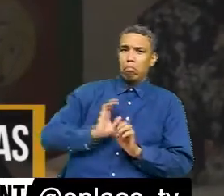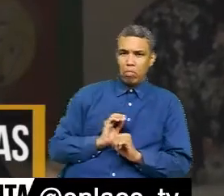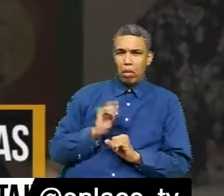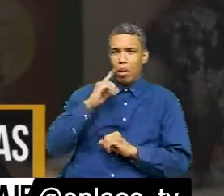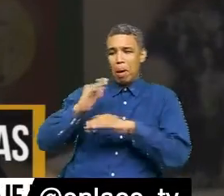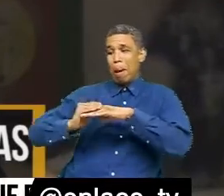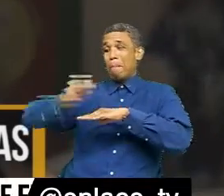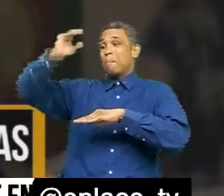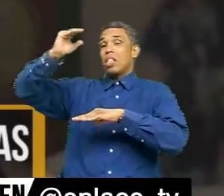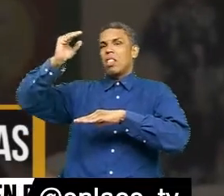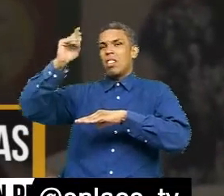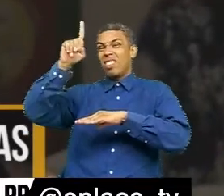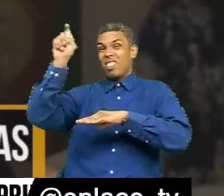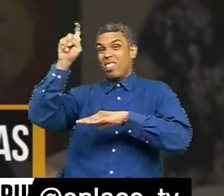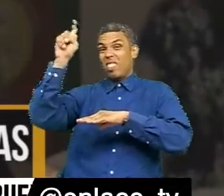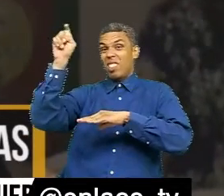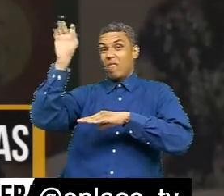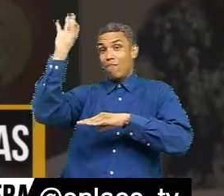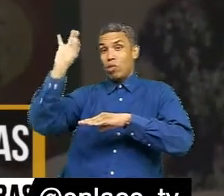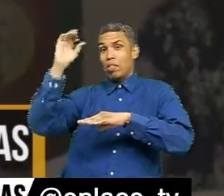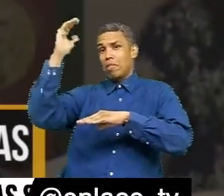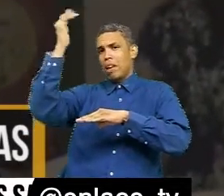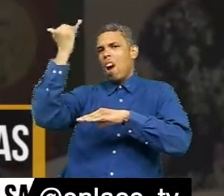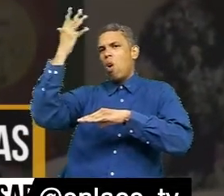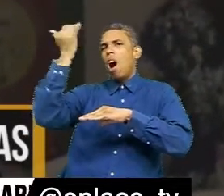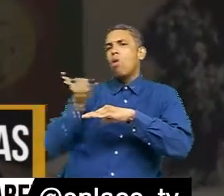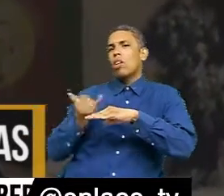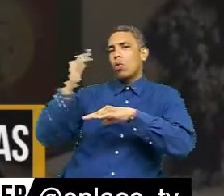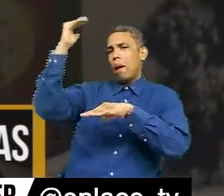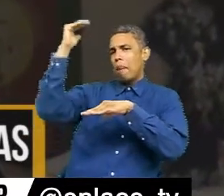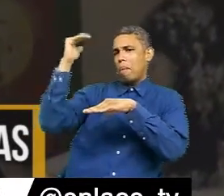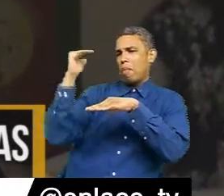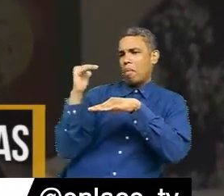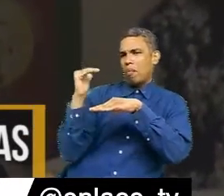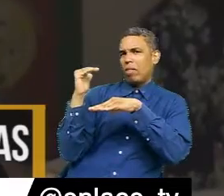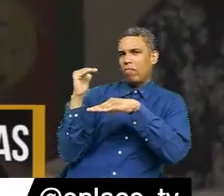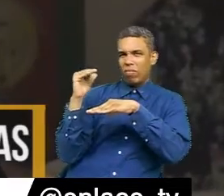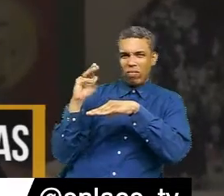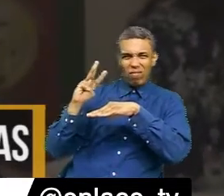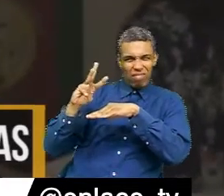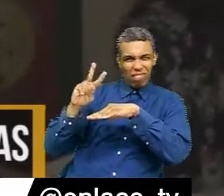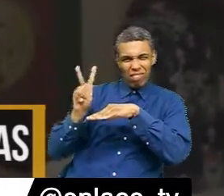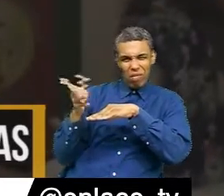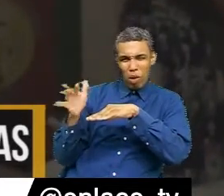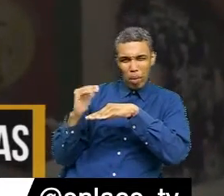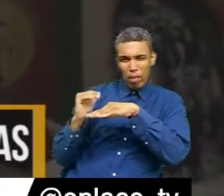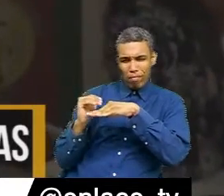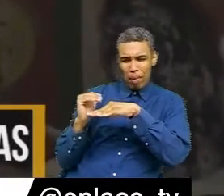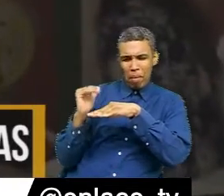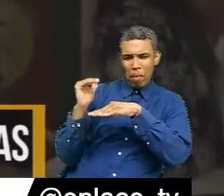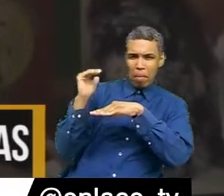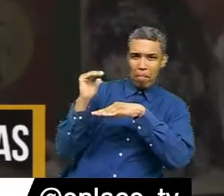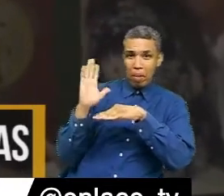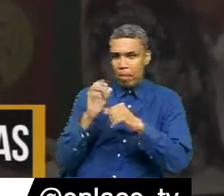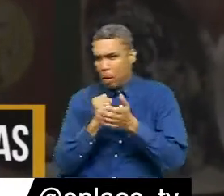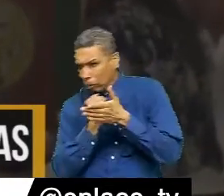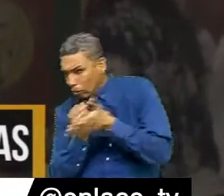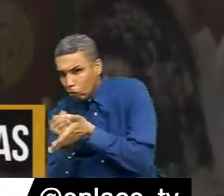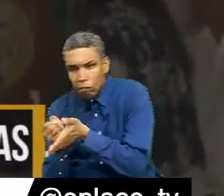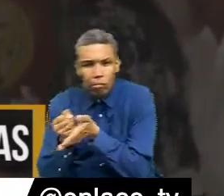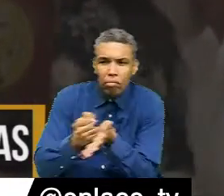evacuarlo en el 2017 para decir ya que el tema que le corresponde al gobierno, que es el análisis de las solicitudes, está